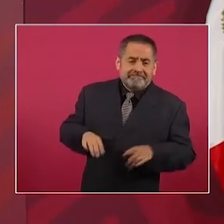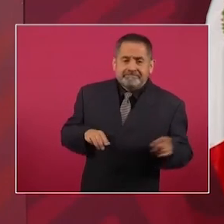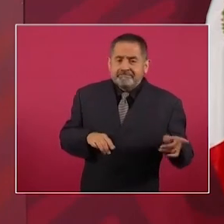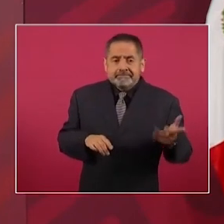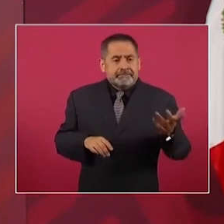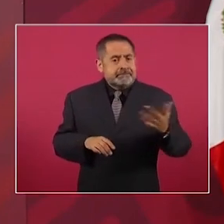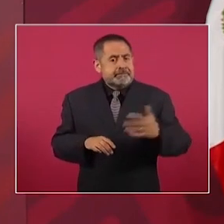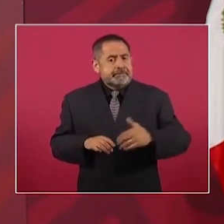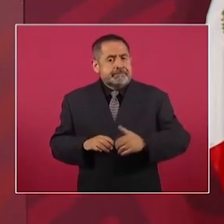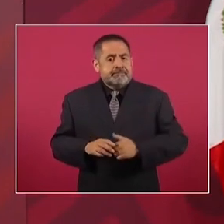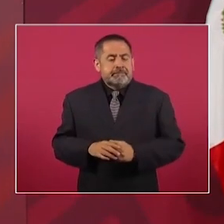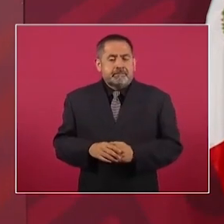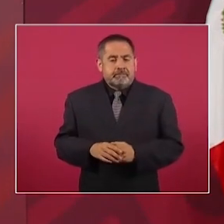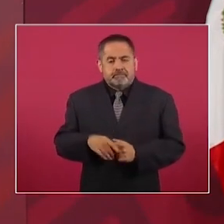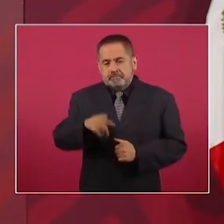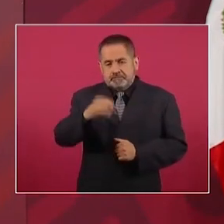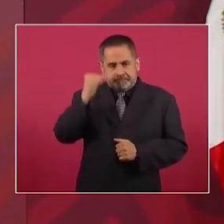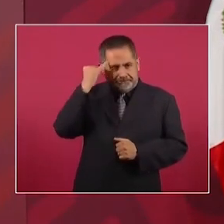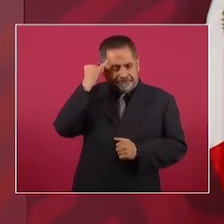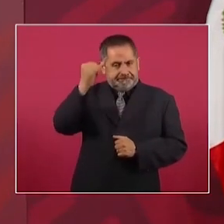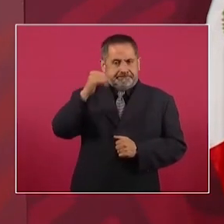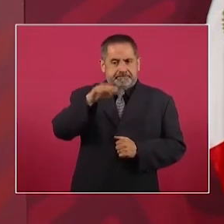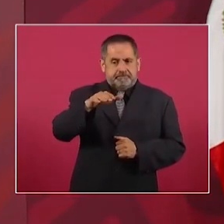Pero imaginen,